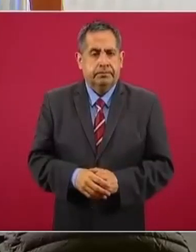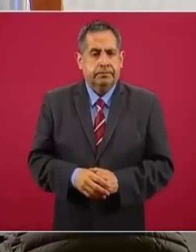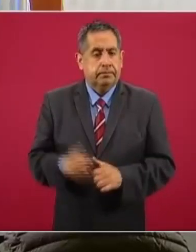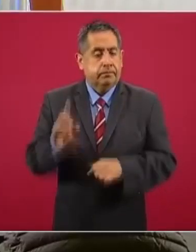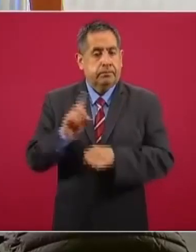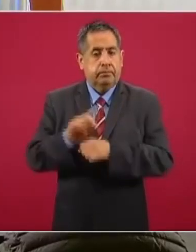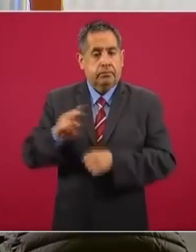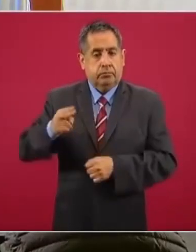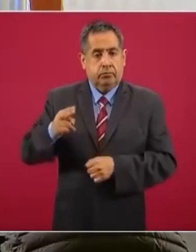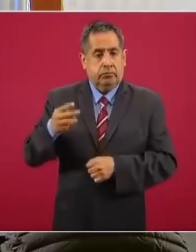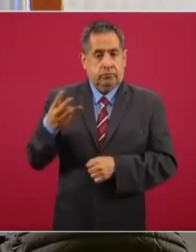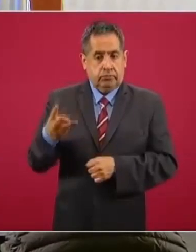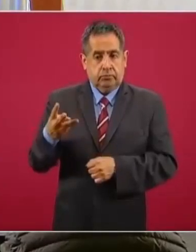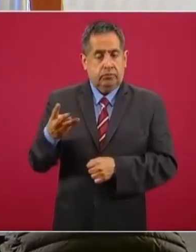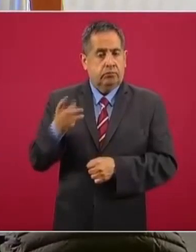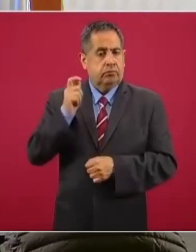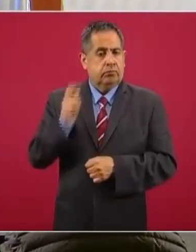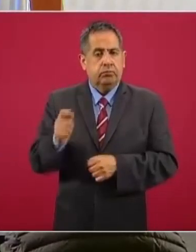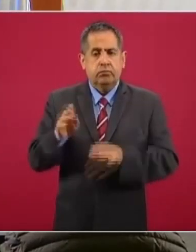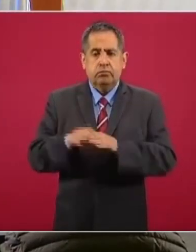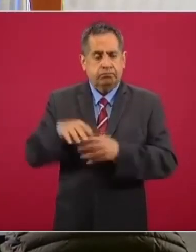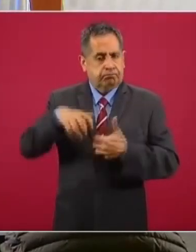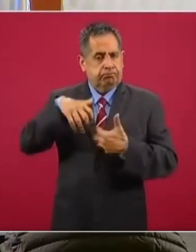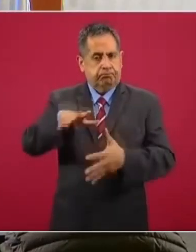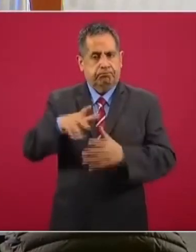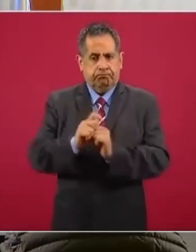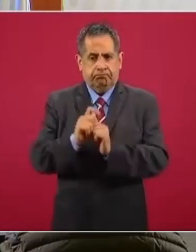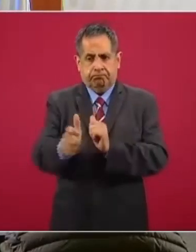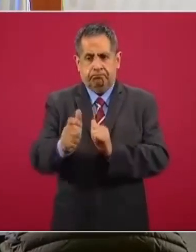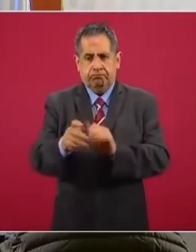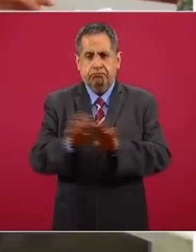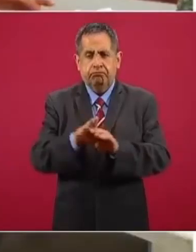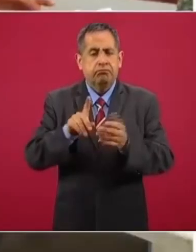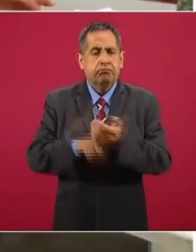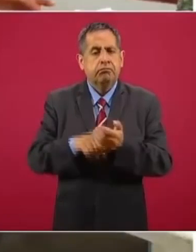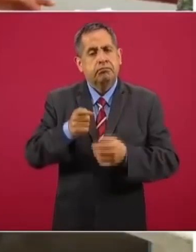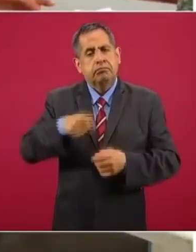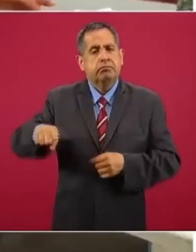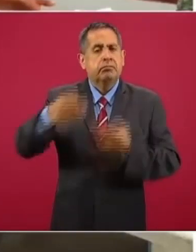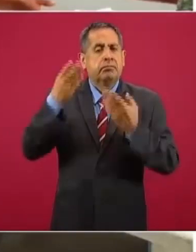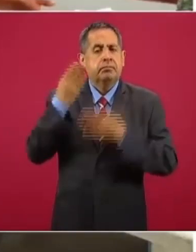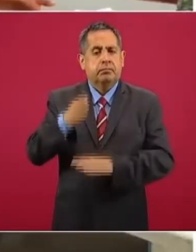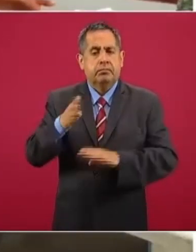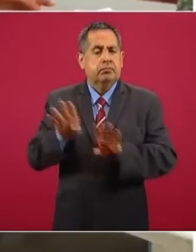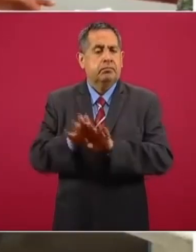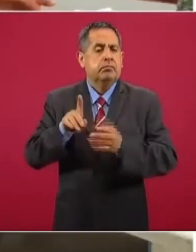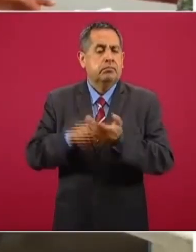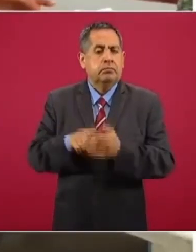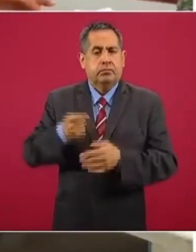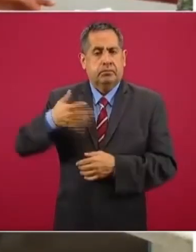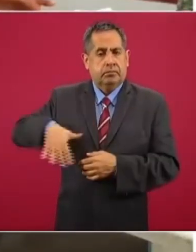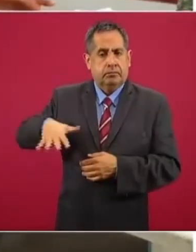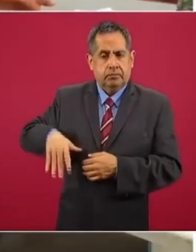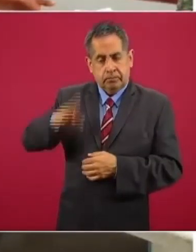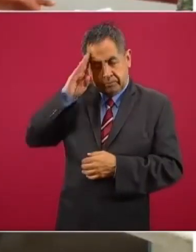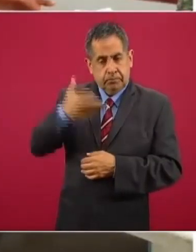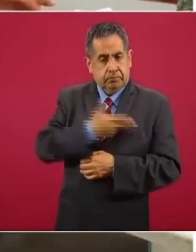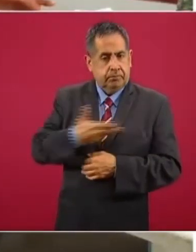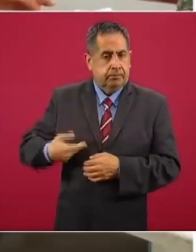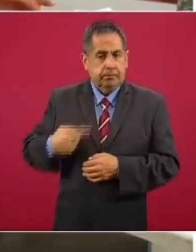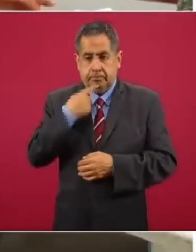3 de noviembre se realizó el pago a través de dispersión bancaria, como el señor presidente lo ha